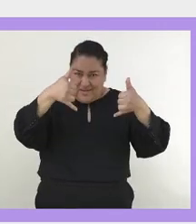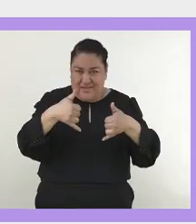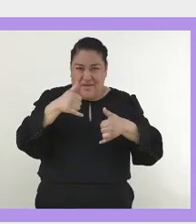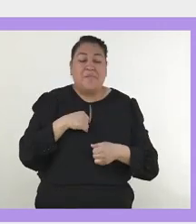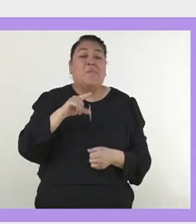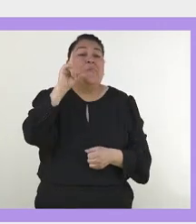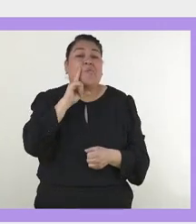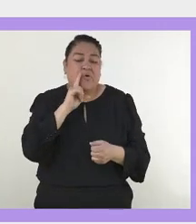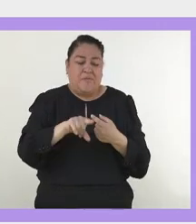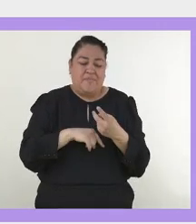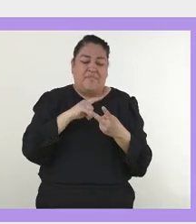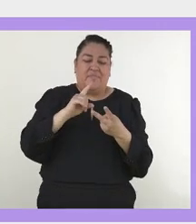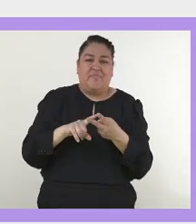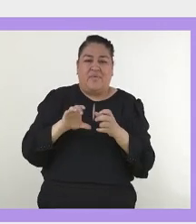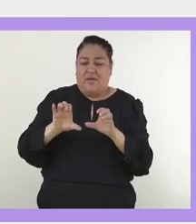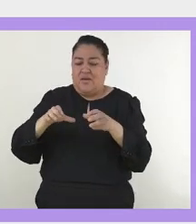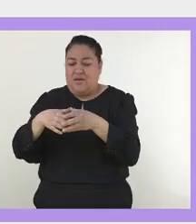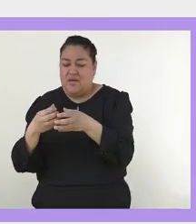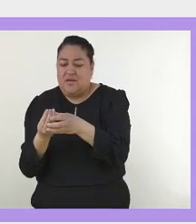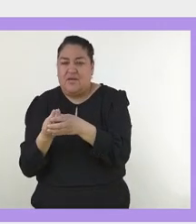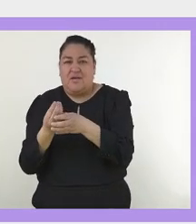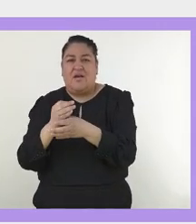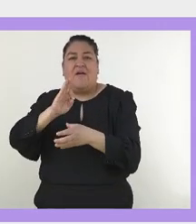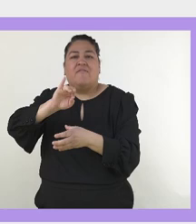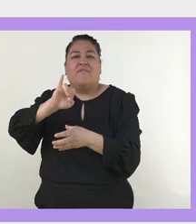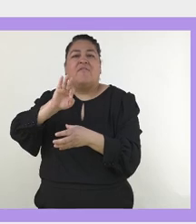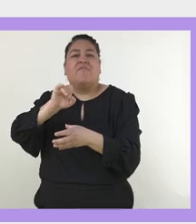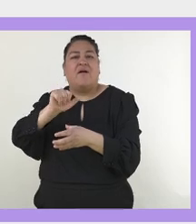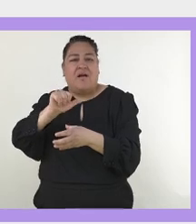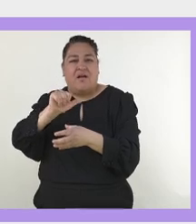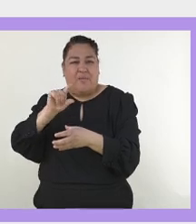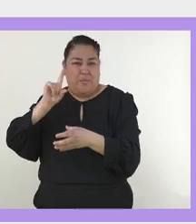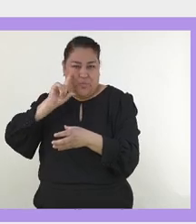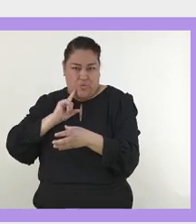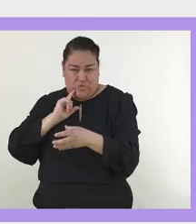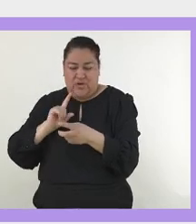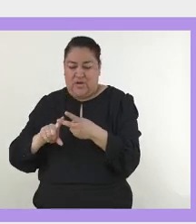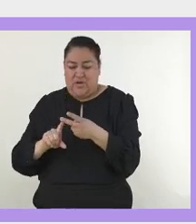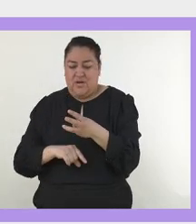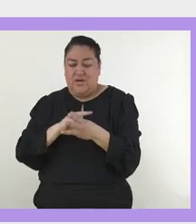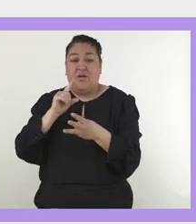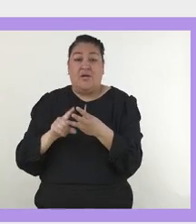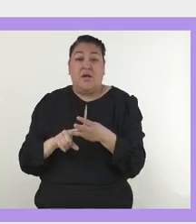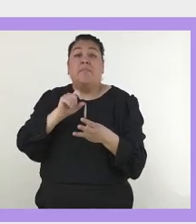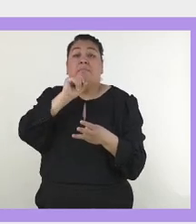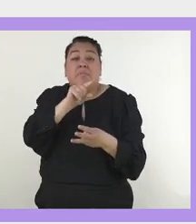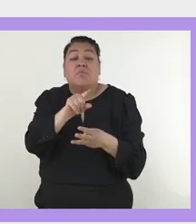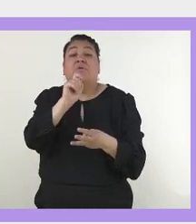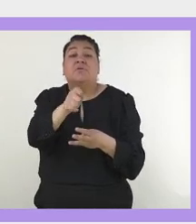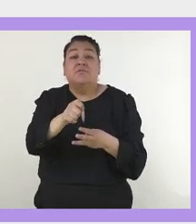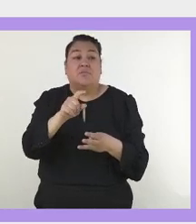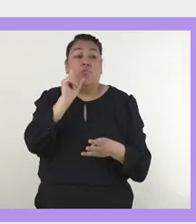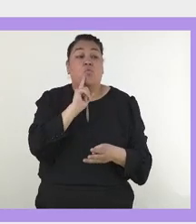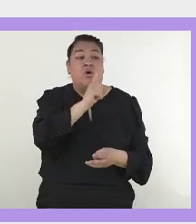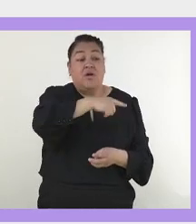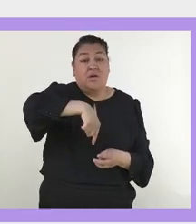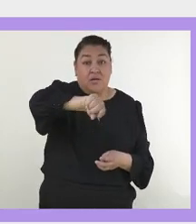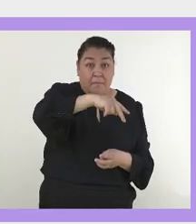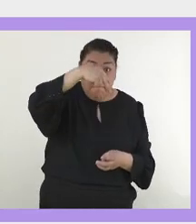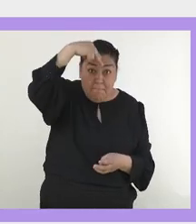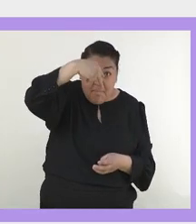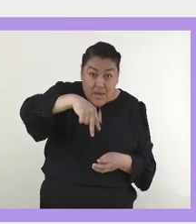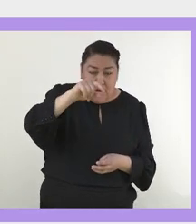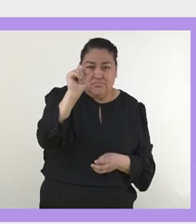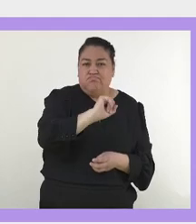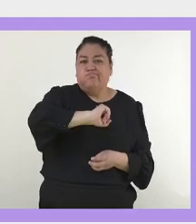las academias FIFA femenil donde todas todas las los talentos mexicanos deportivos tienen un